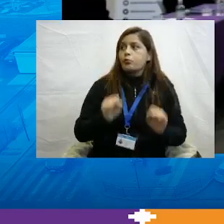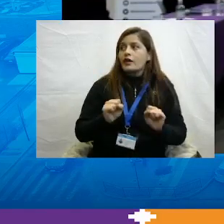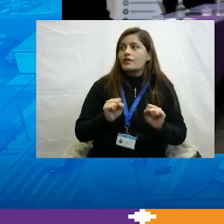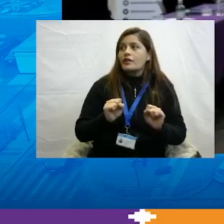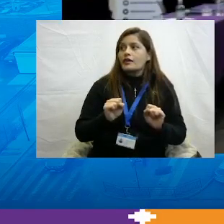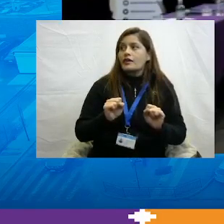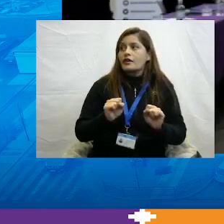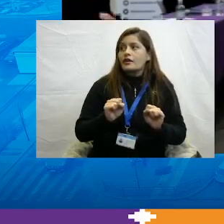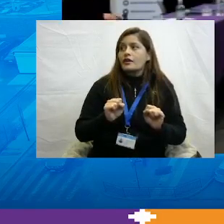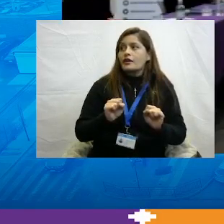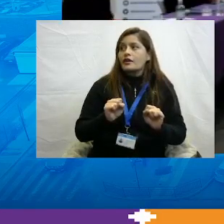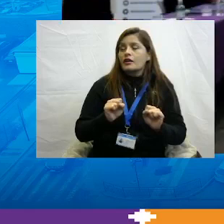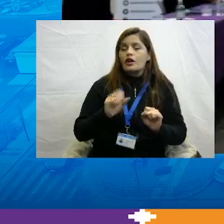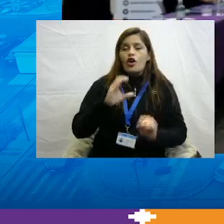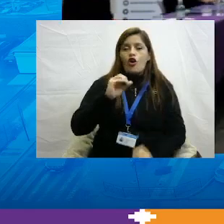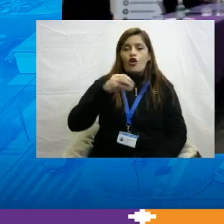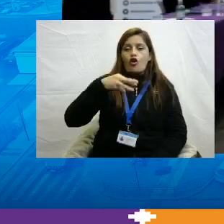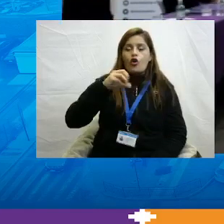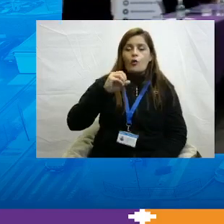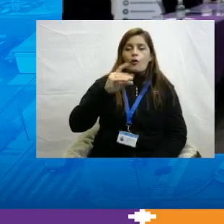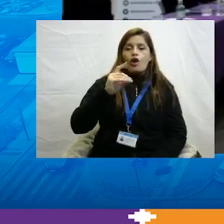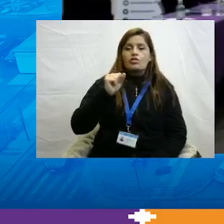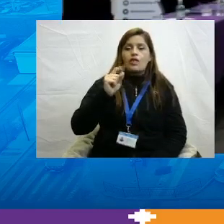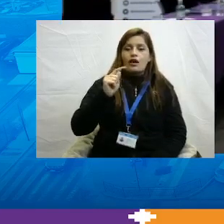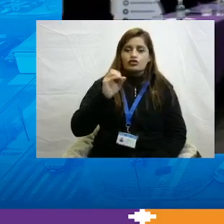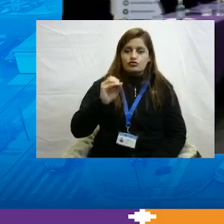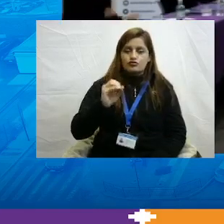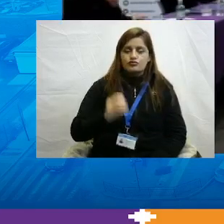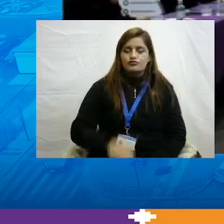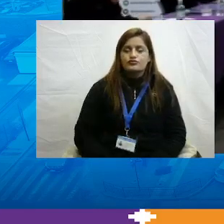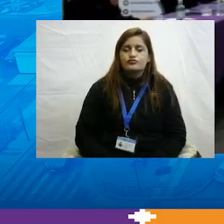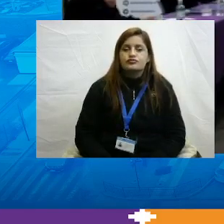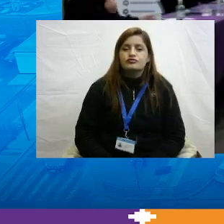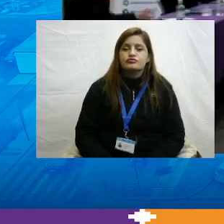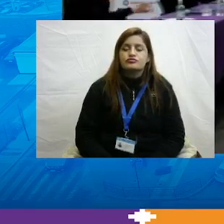y restituir el comodato como lo hemos expuesto anteriormente.